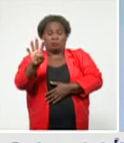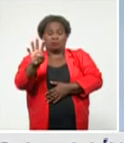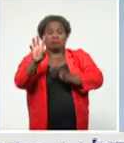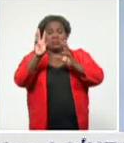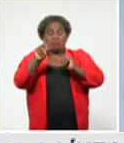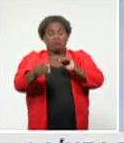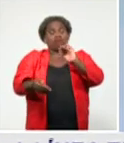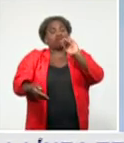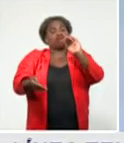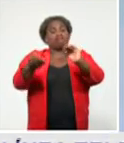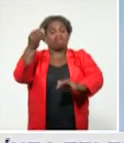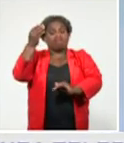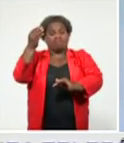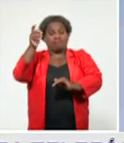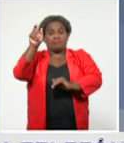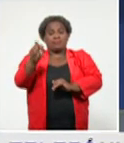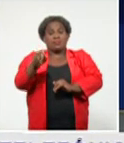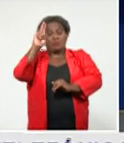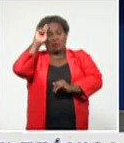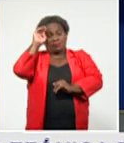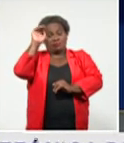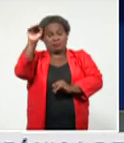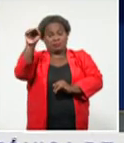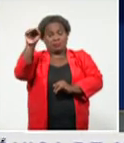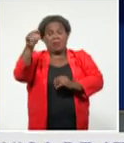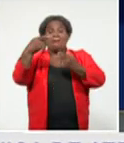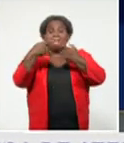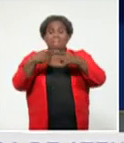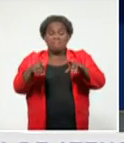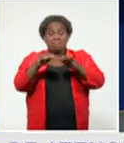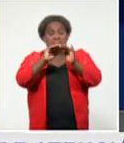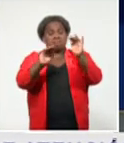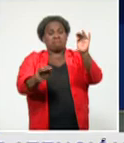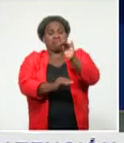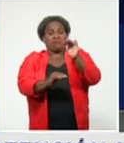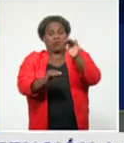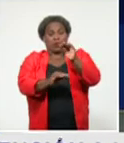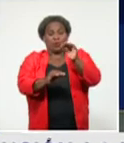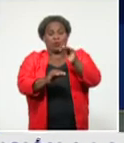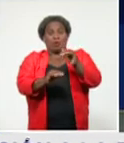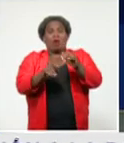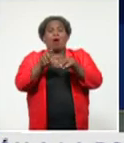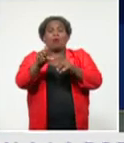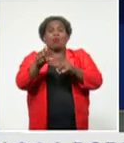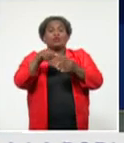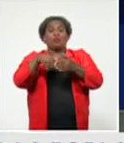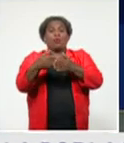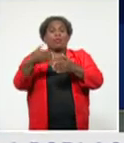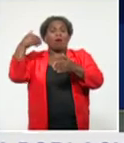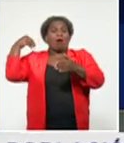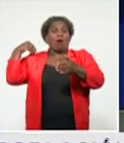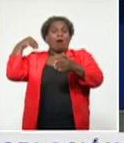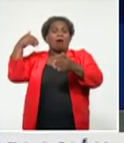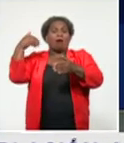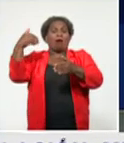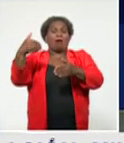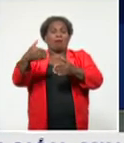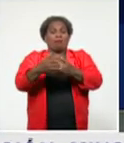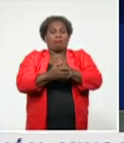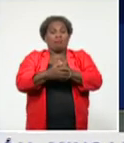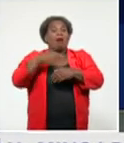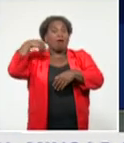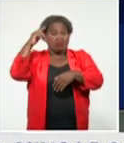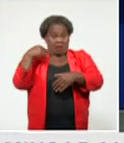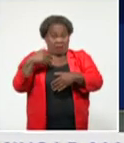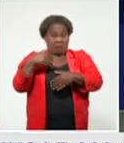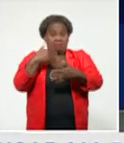de casos activos, pero inferior a la que habíamos tenido en los últimos días. Se procesaron ayer